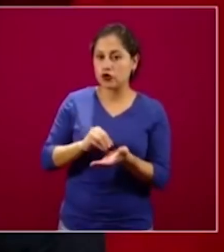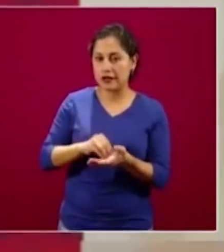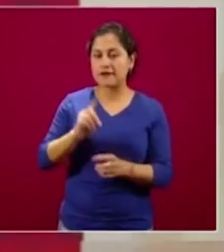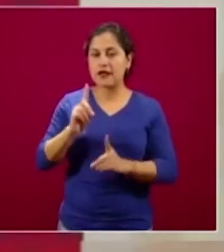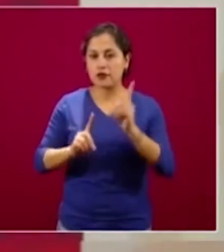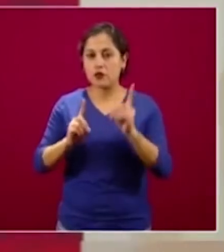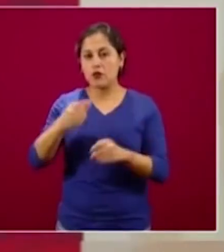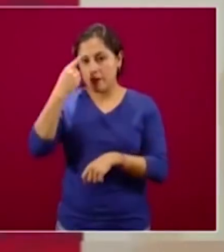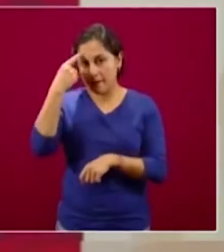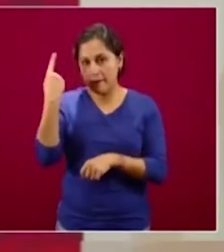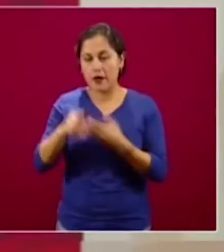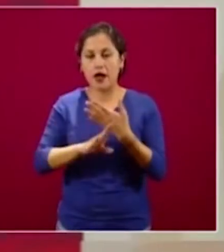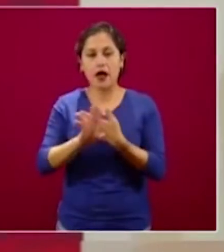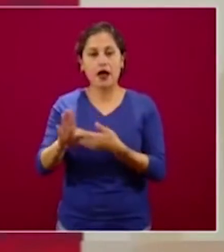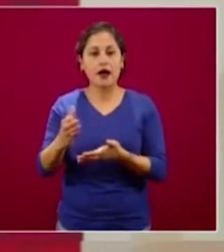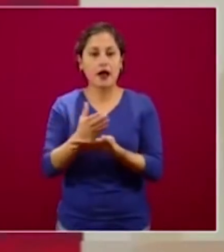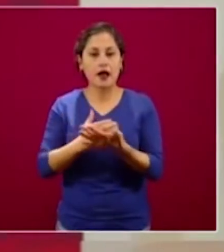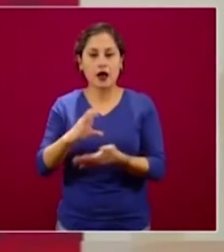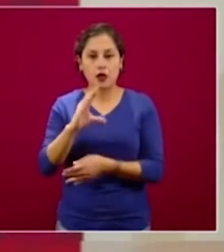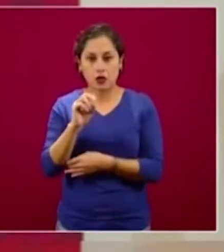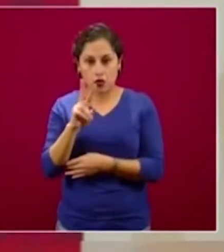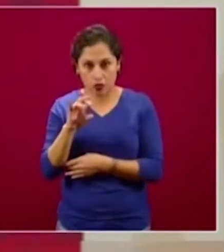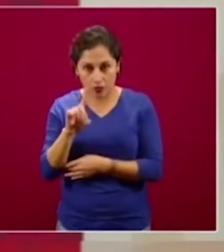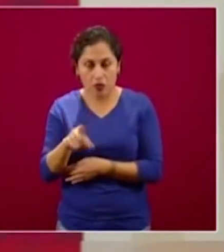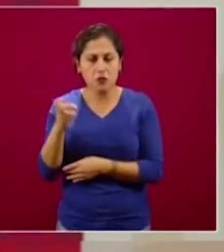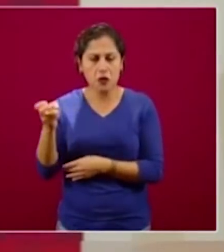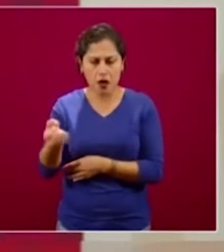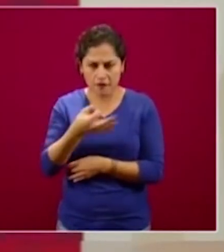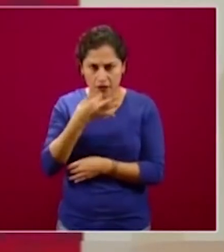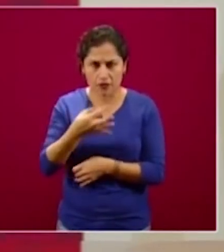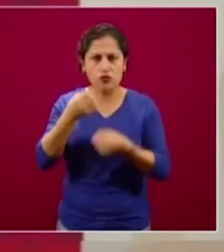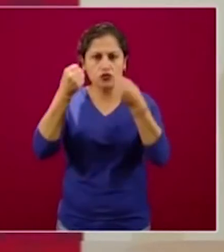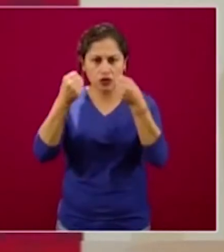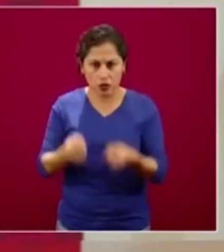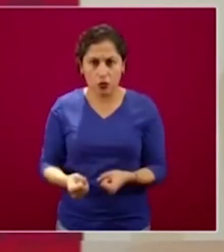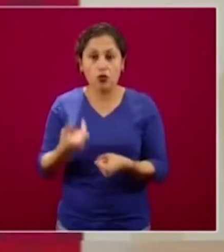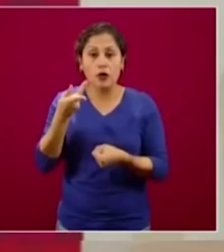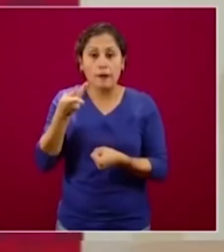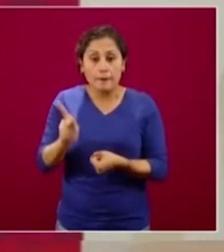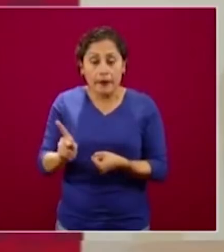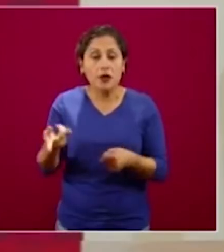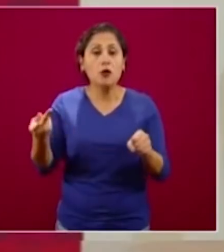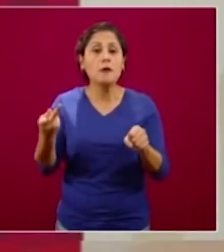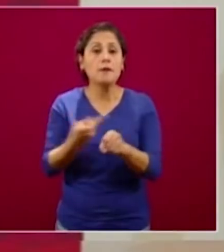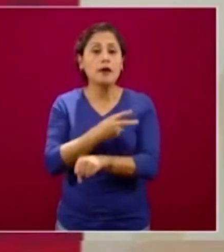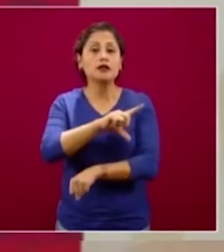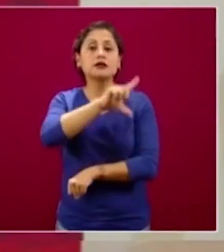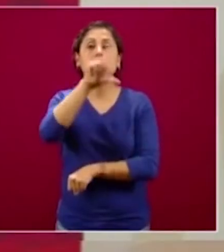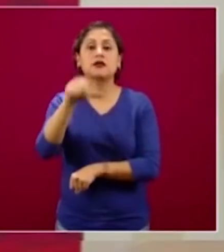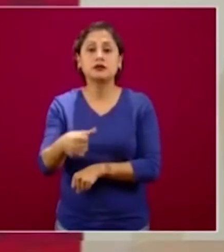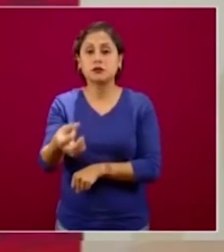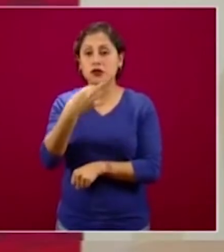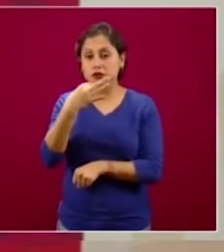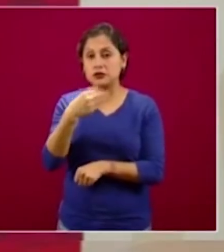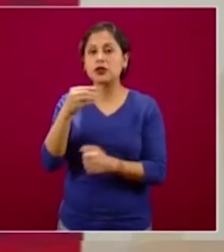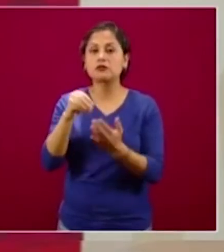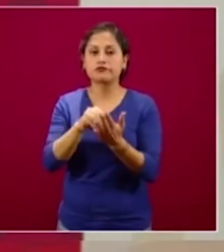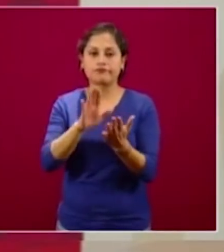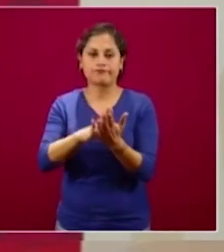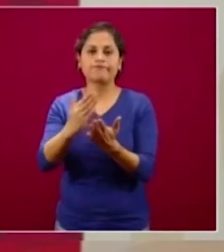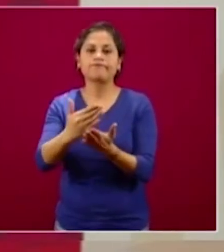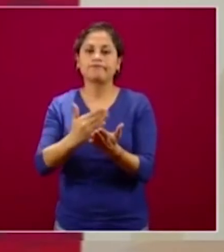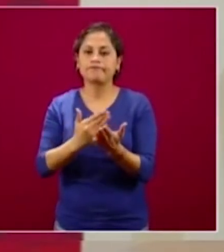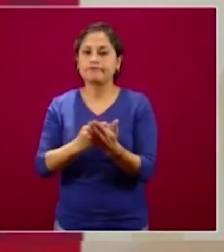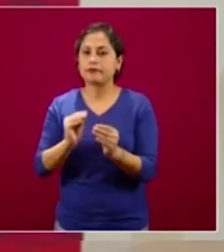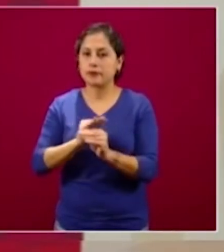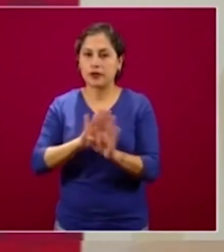Es un fármaco seguro, tiene importantes efectos secundarios que están bien descritos. Es un fármaco un